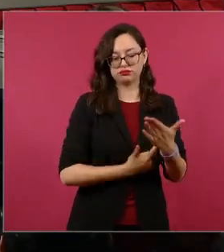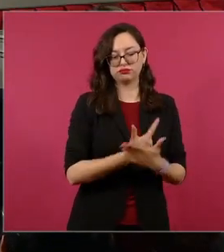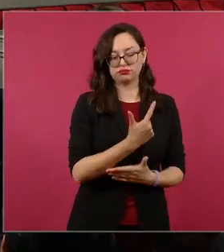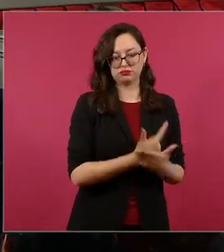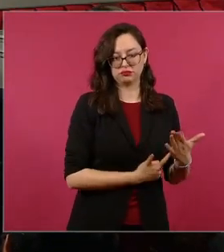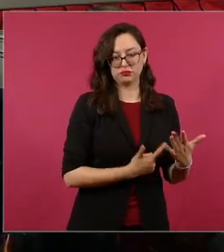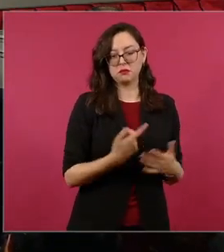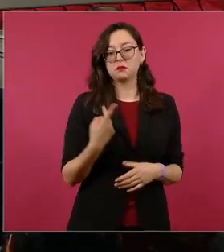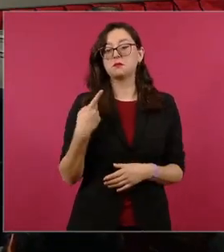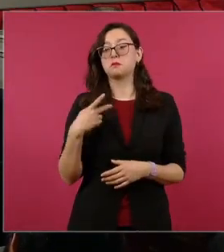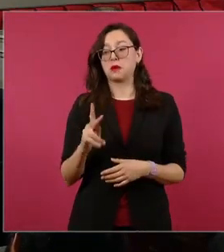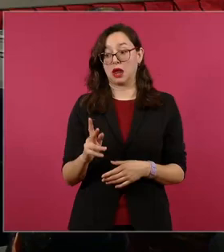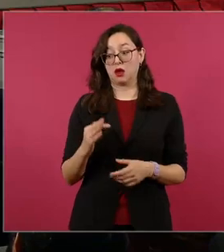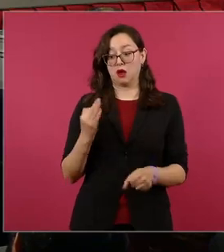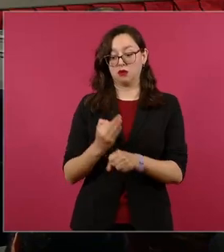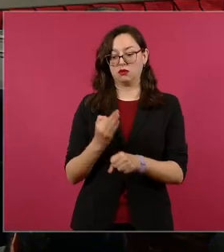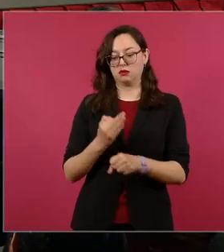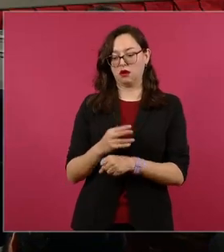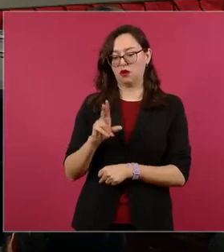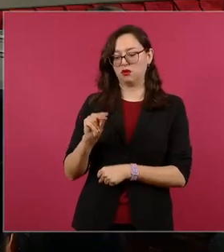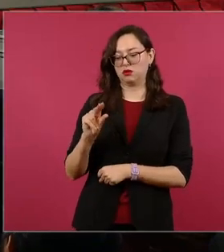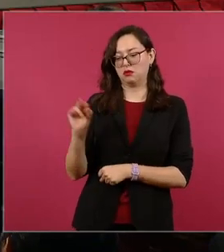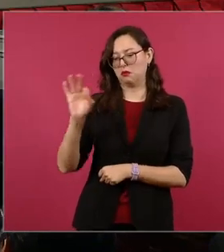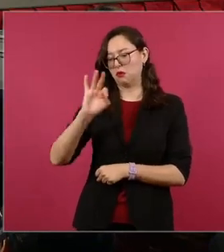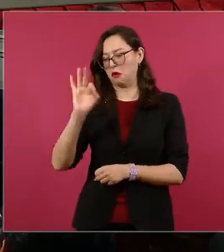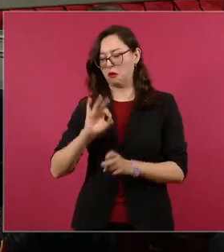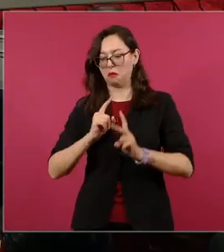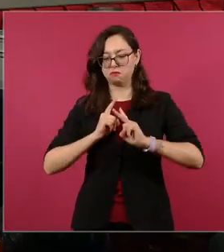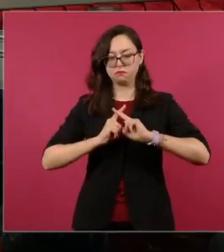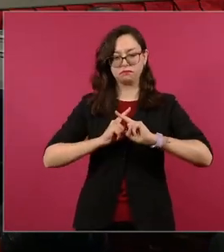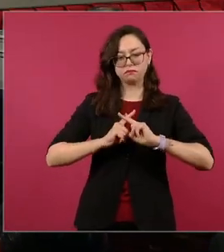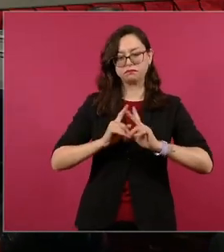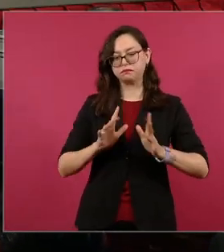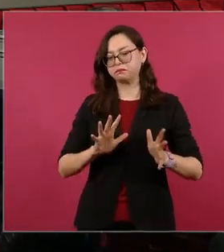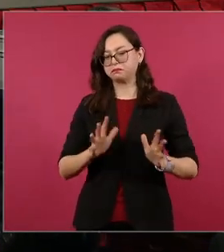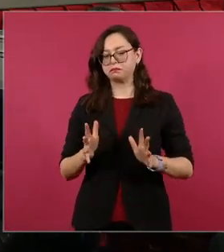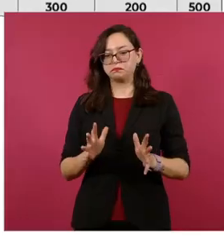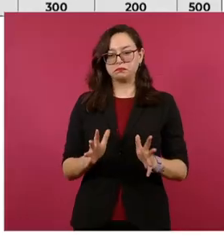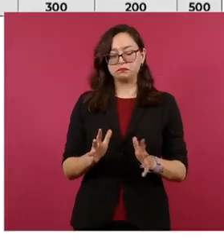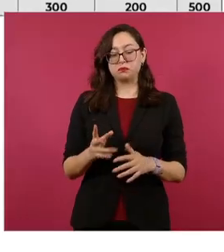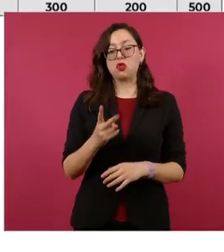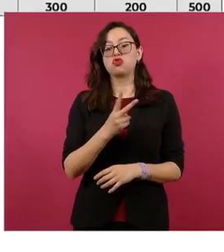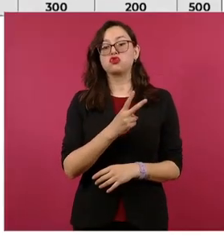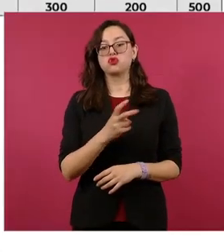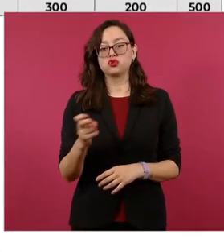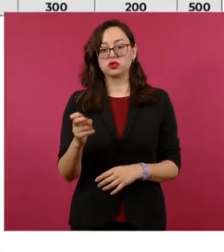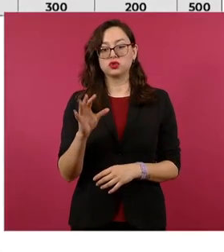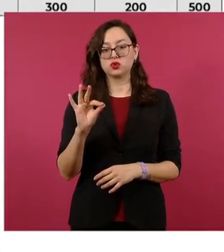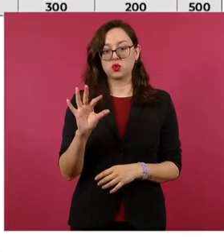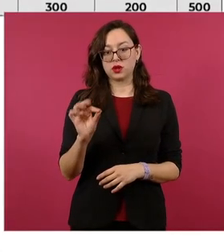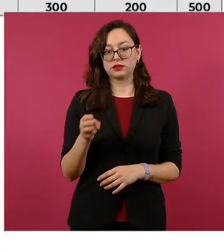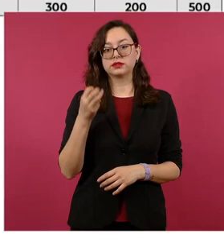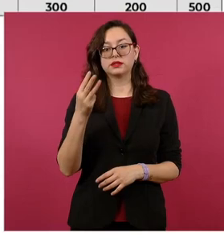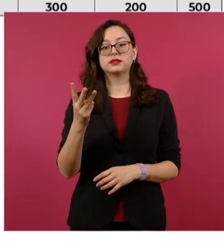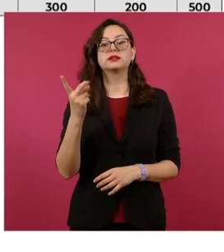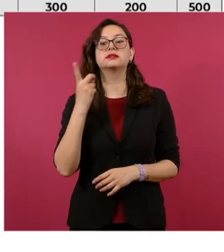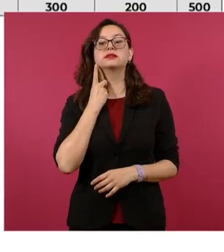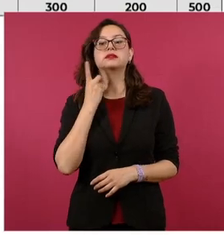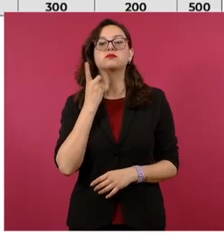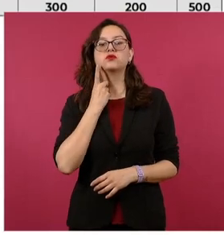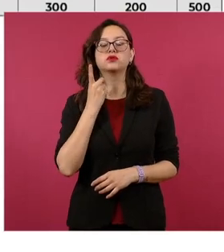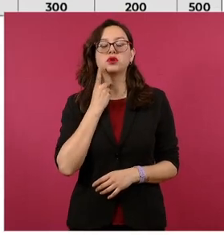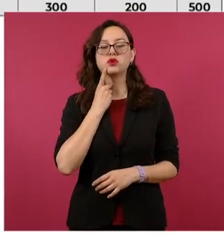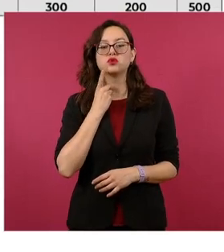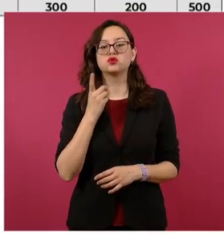la composición del Congreso. Estamos hablando de cerca de 243 diputados por